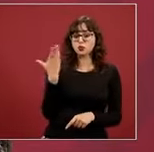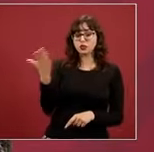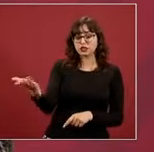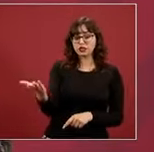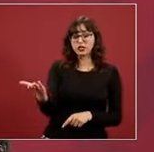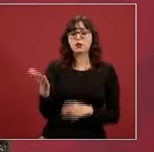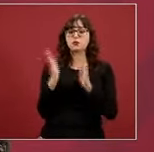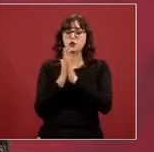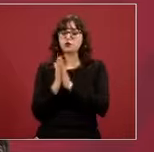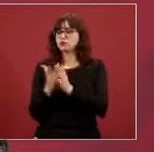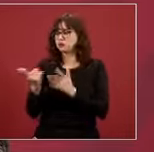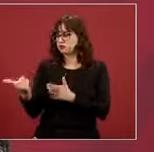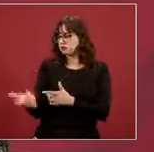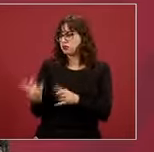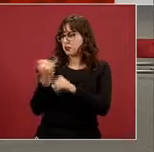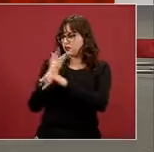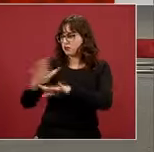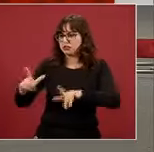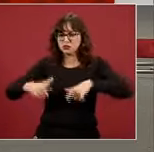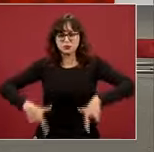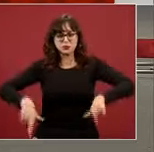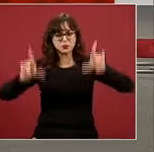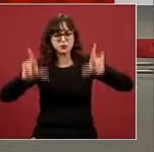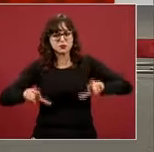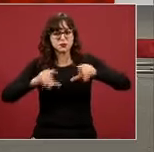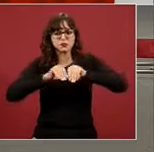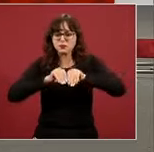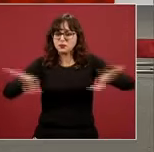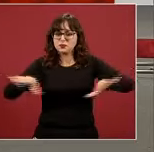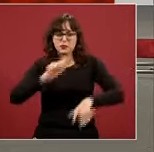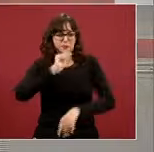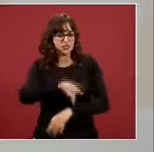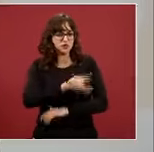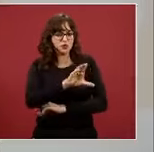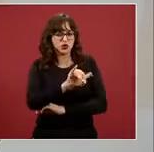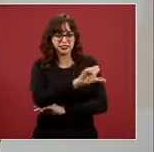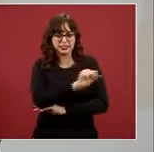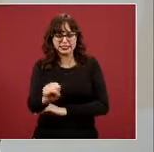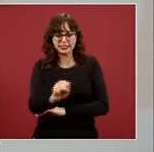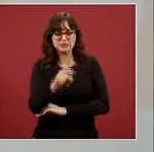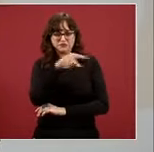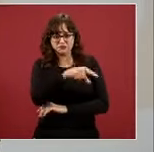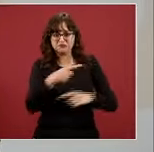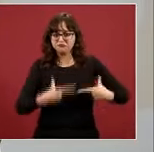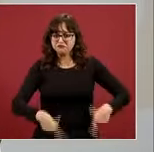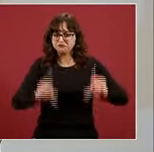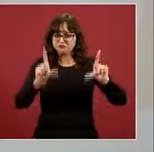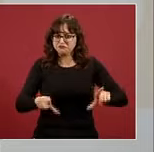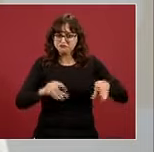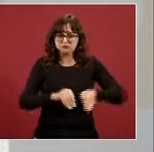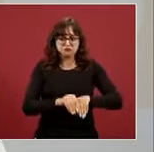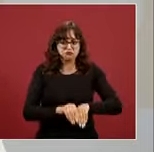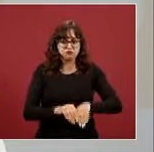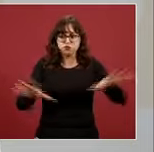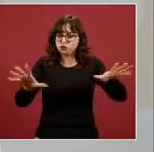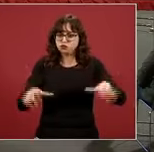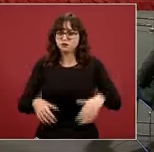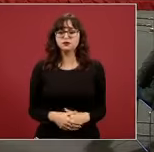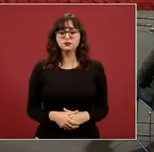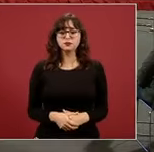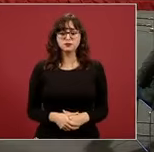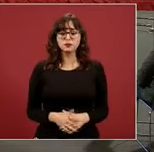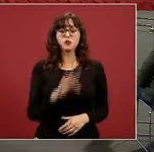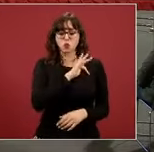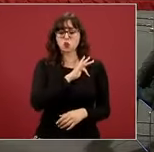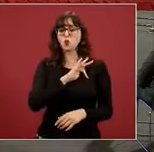esta auditoría que se haga pública y que se ponga en esa misma página de la CIS, que se pueda